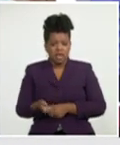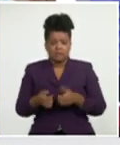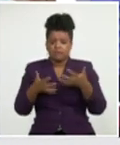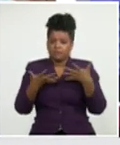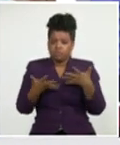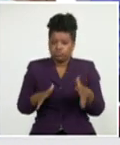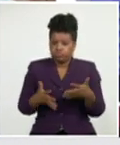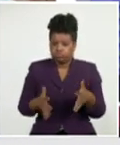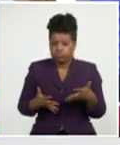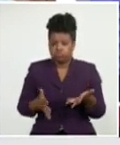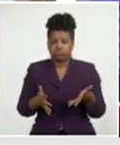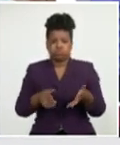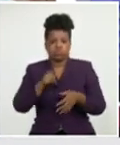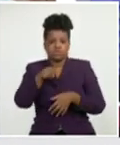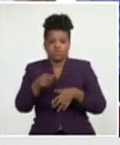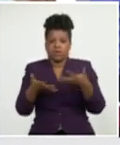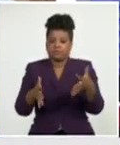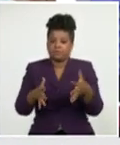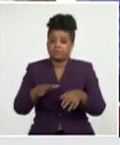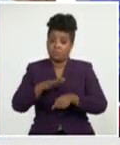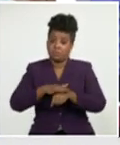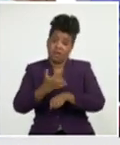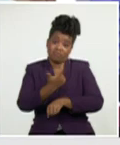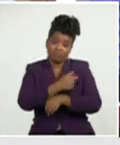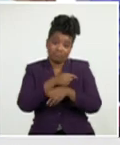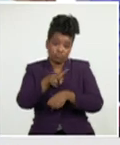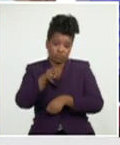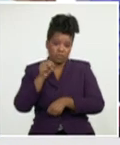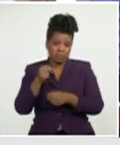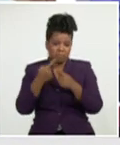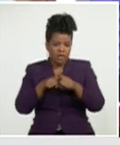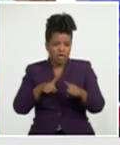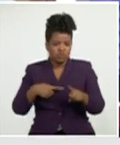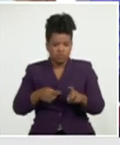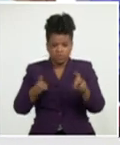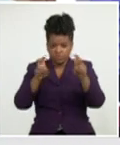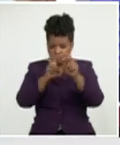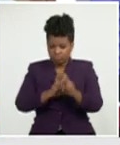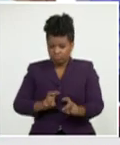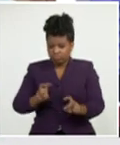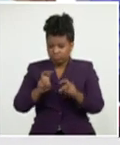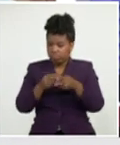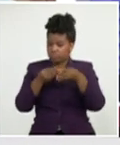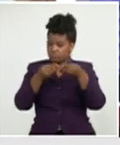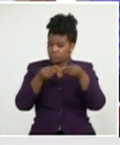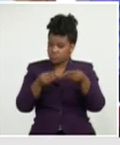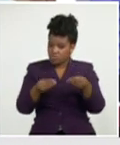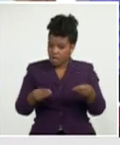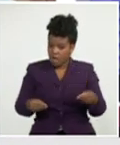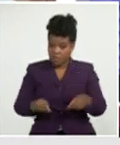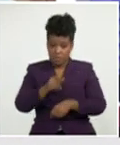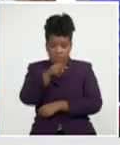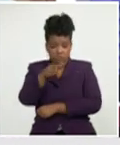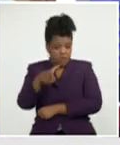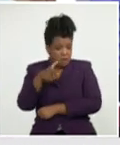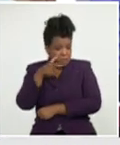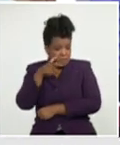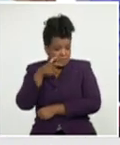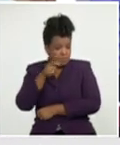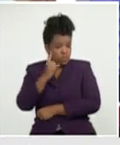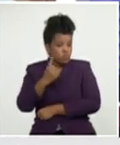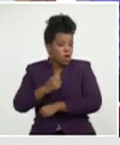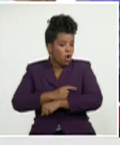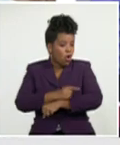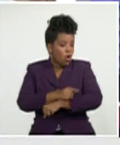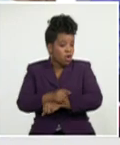al nerviosismo asociado a la vacunación. Pero eso se estudia detenidamente, Gisela. Los sujetos se observan durante 1 hora después de vacunados,